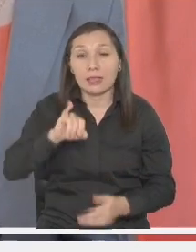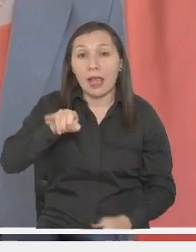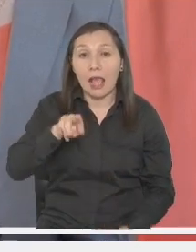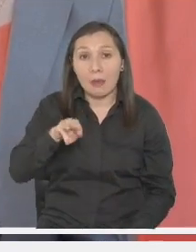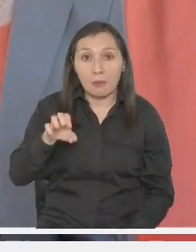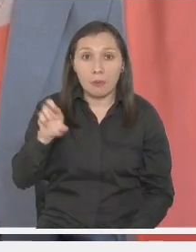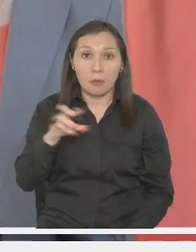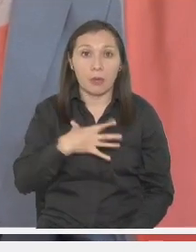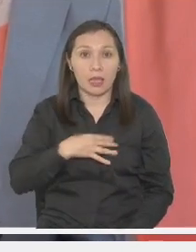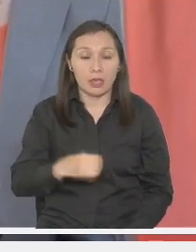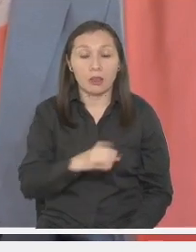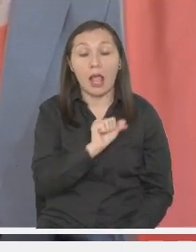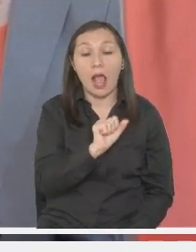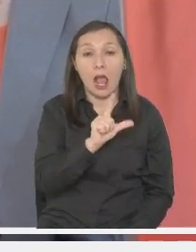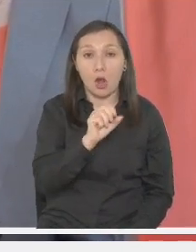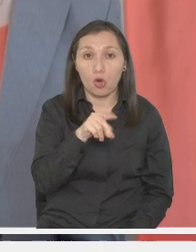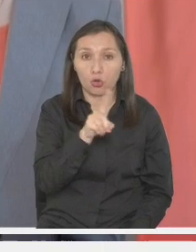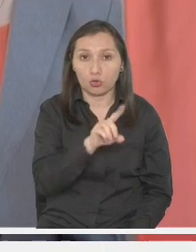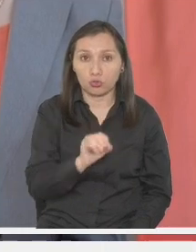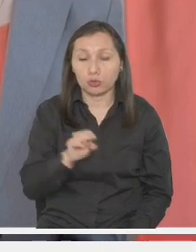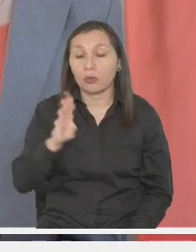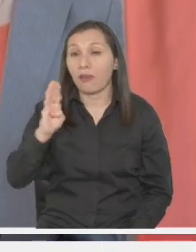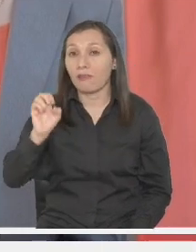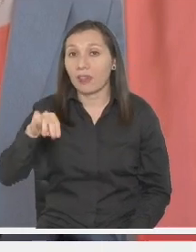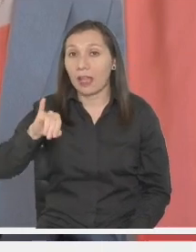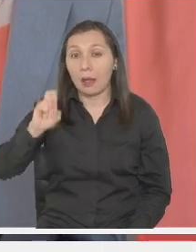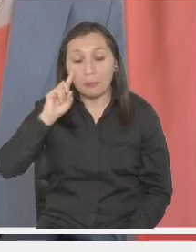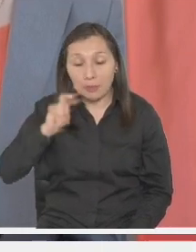hijos, con Alonso y Benjamín,